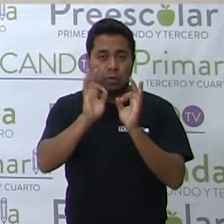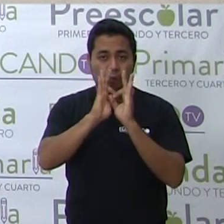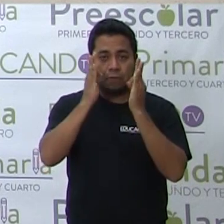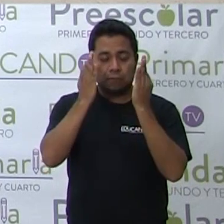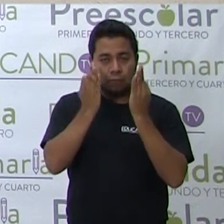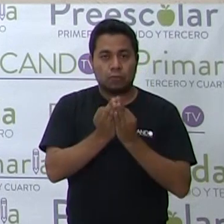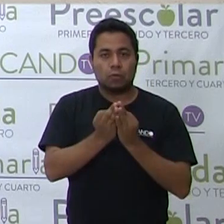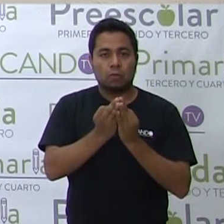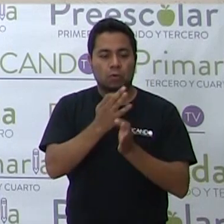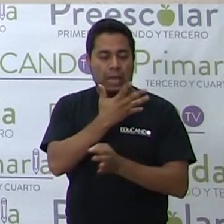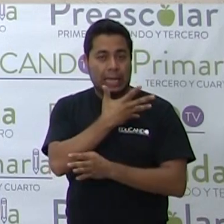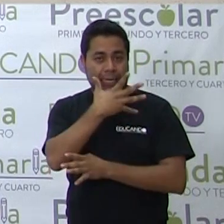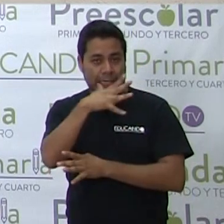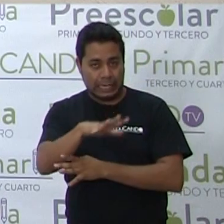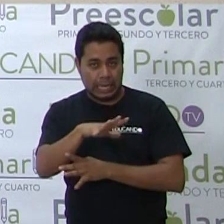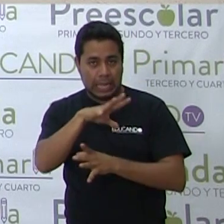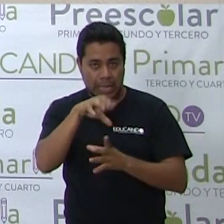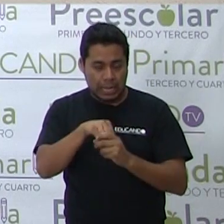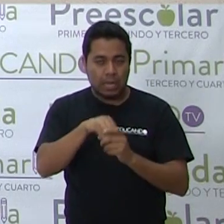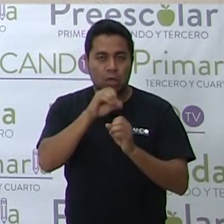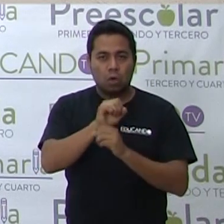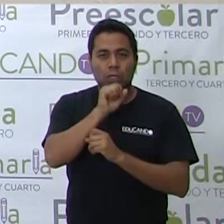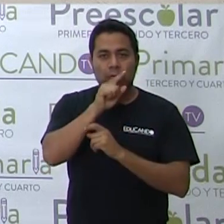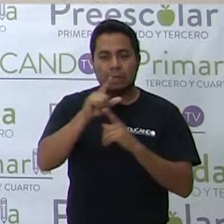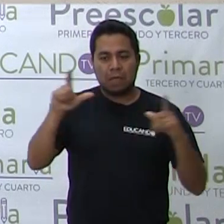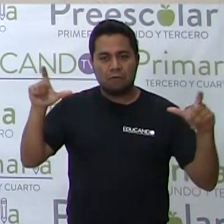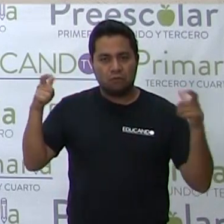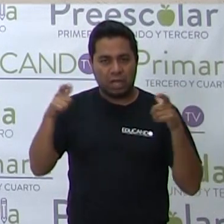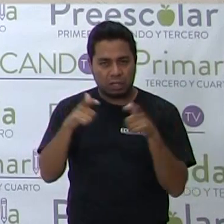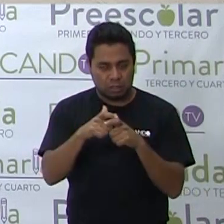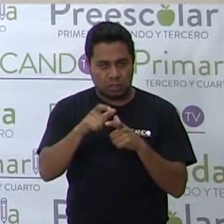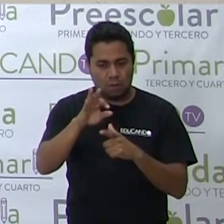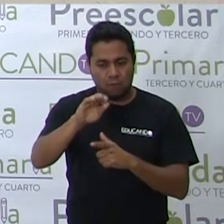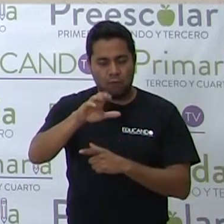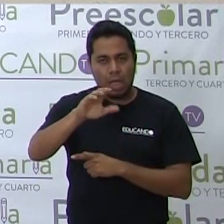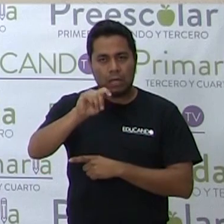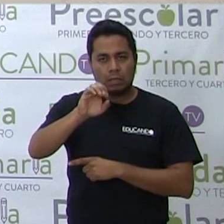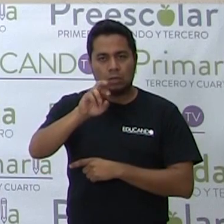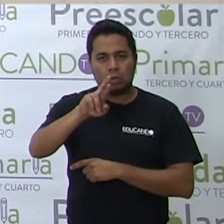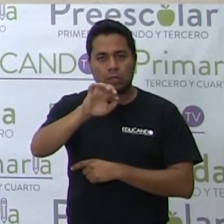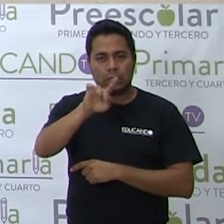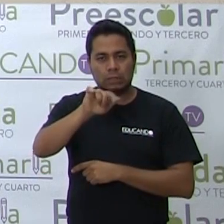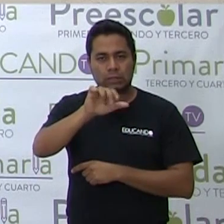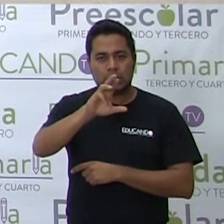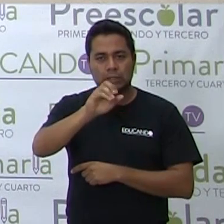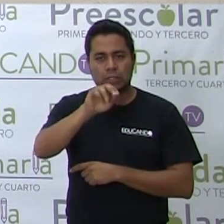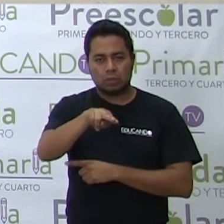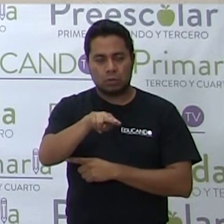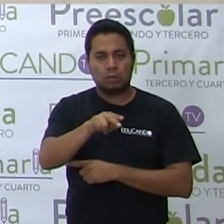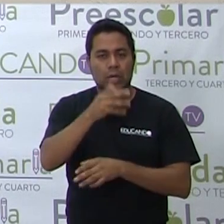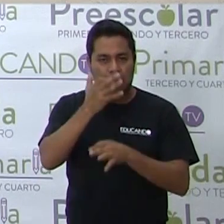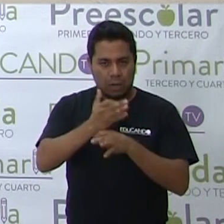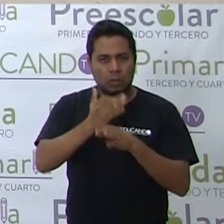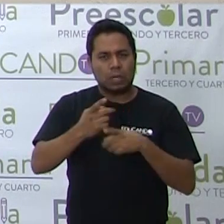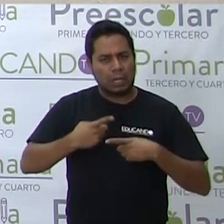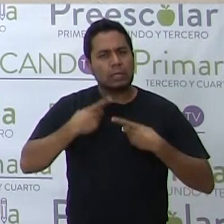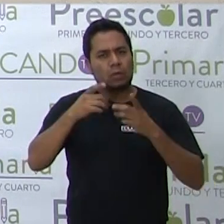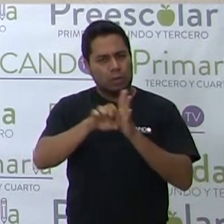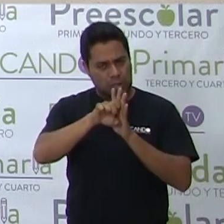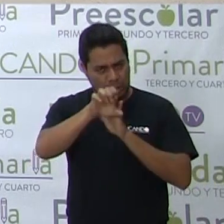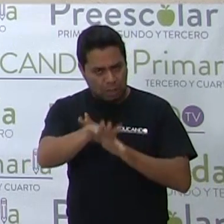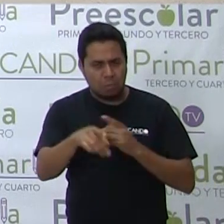por la fórmula general o por factorización ahorita vamos a hacer unos ejemplos unos